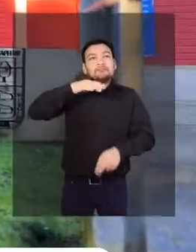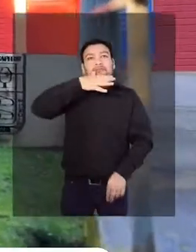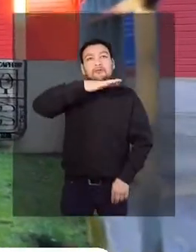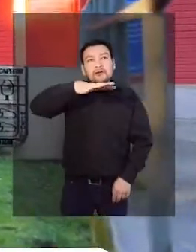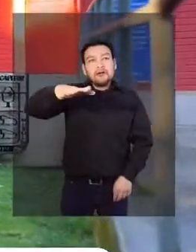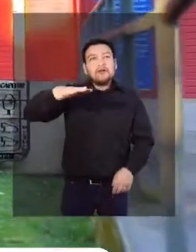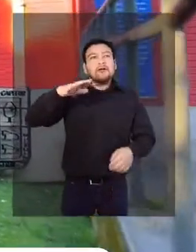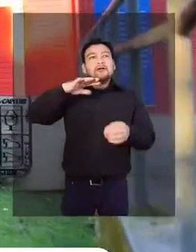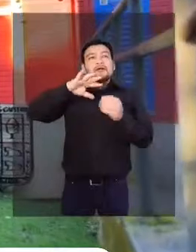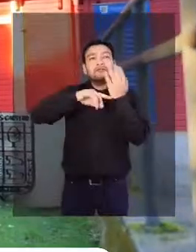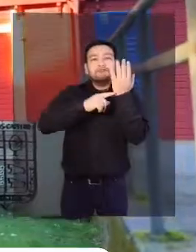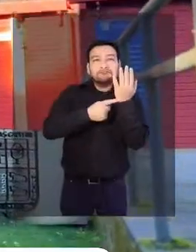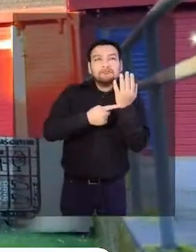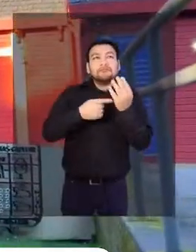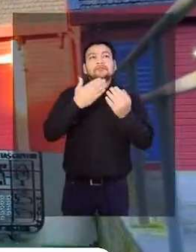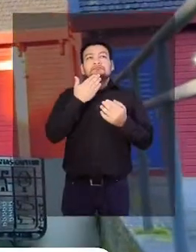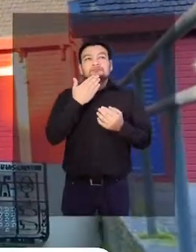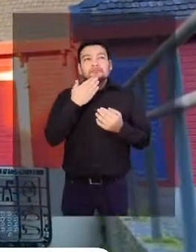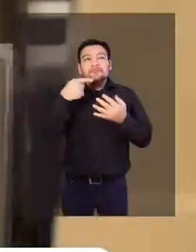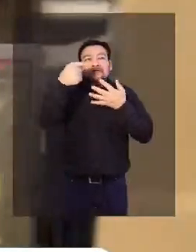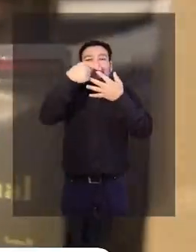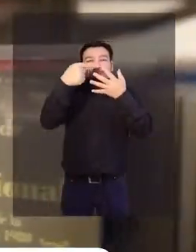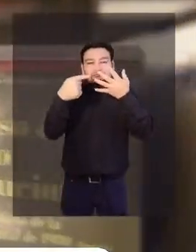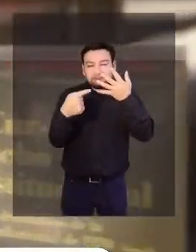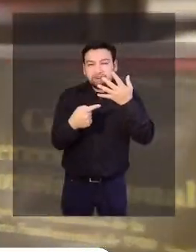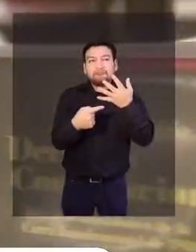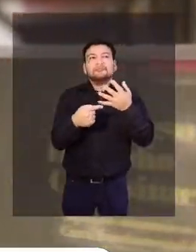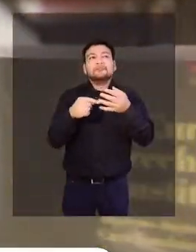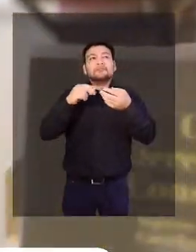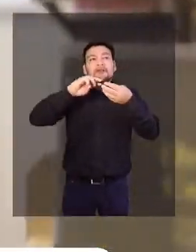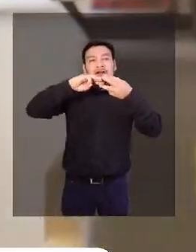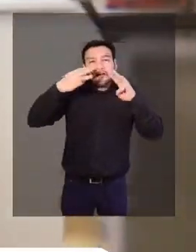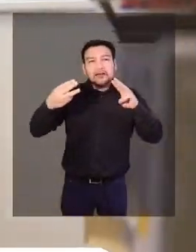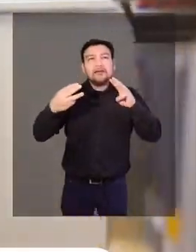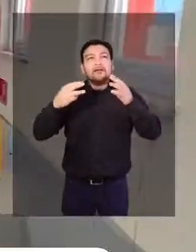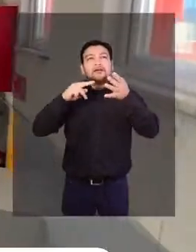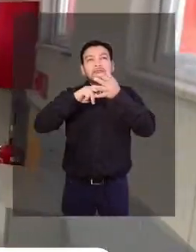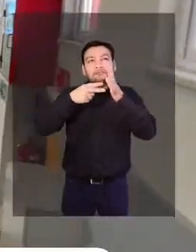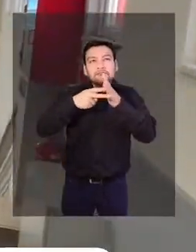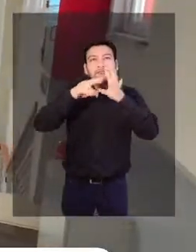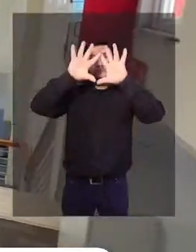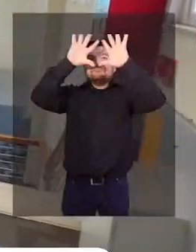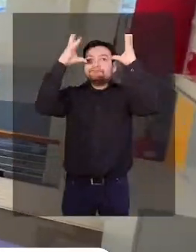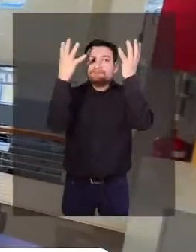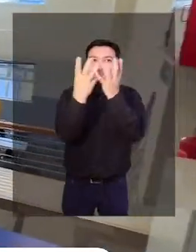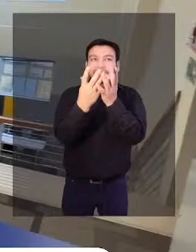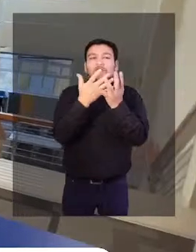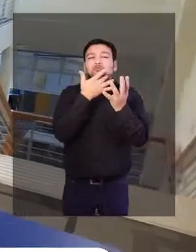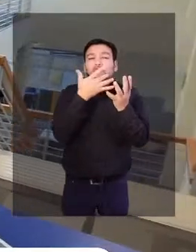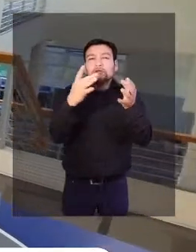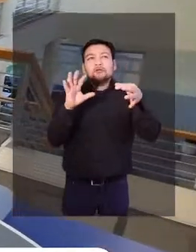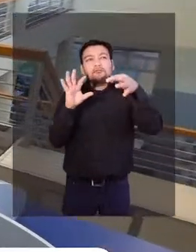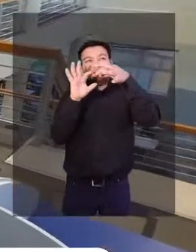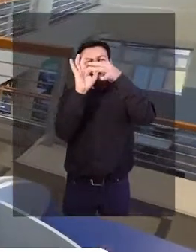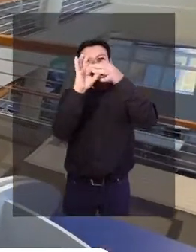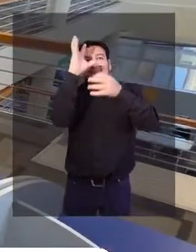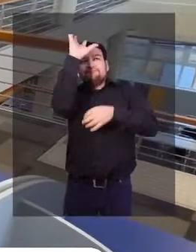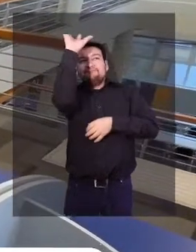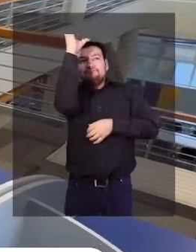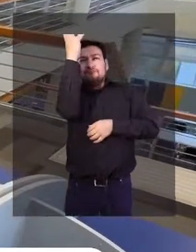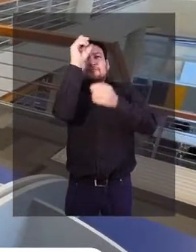A lo largo de sus 34 años de existencia, nuestra sede de Puerto Montt ha experimentado un desarrollo